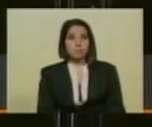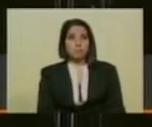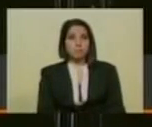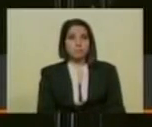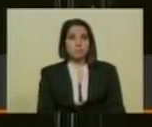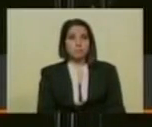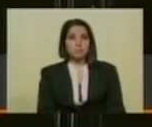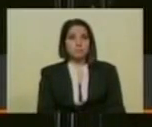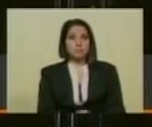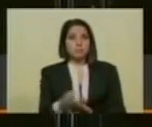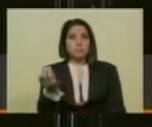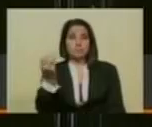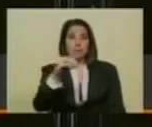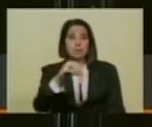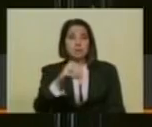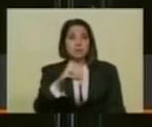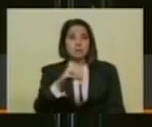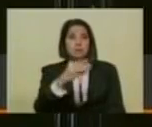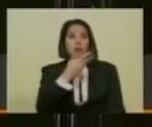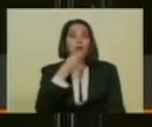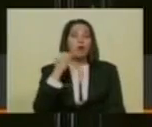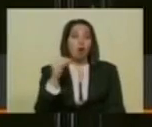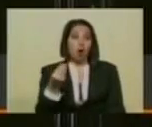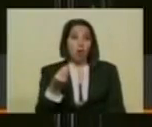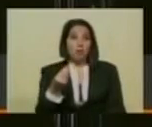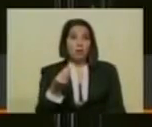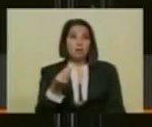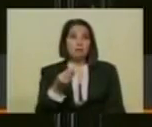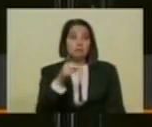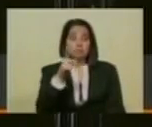Y se han incorporado jóvenes que estuvieron en la violencia.